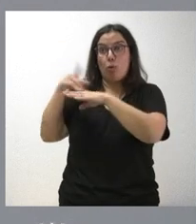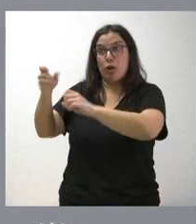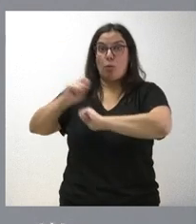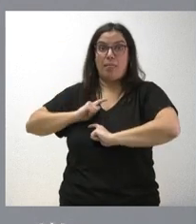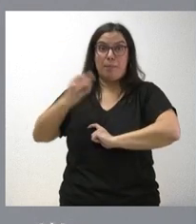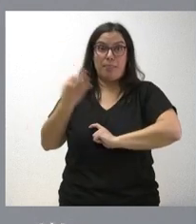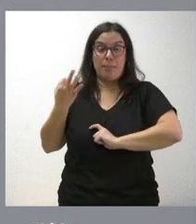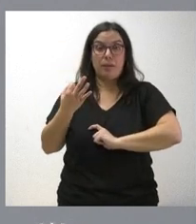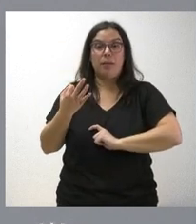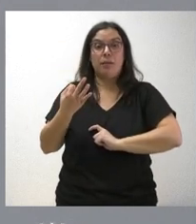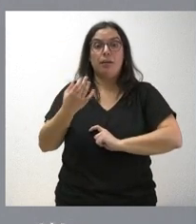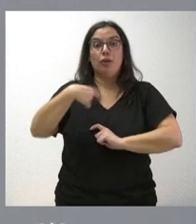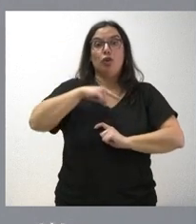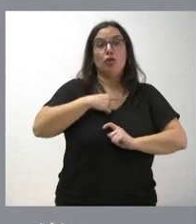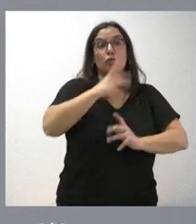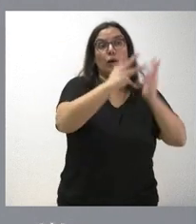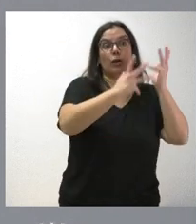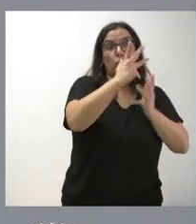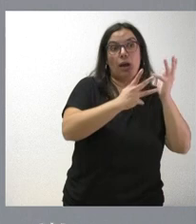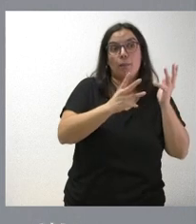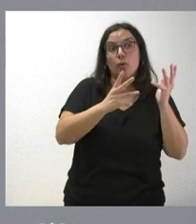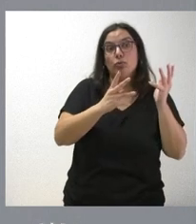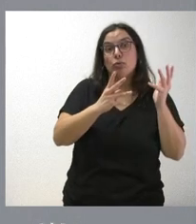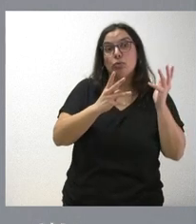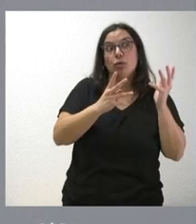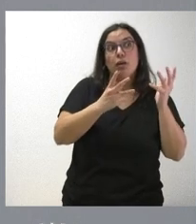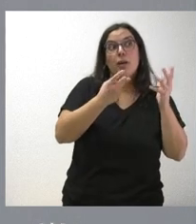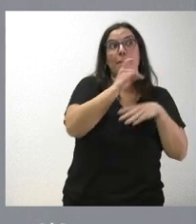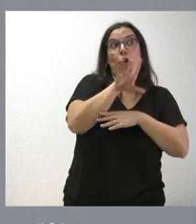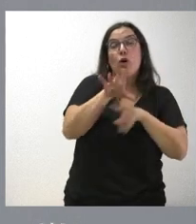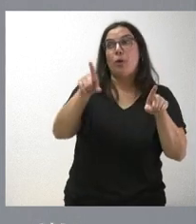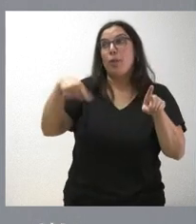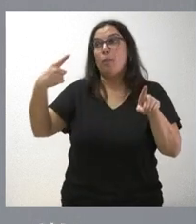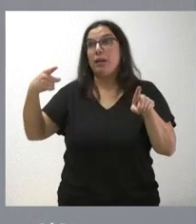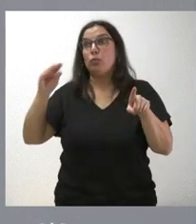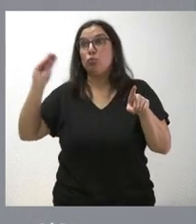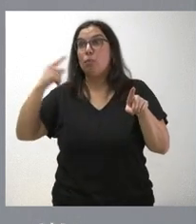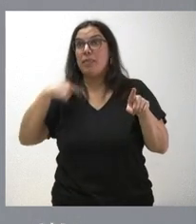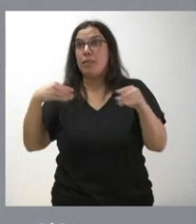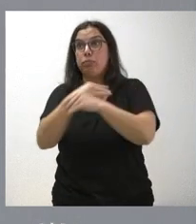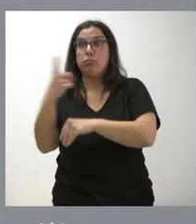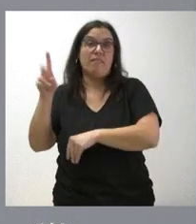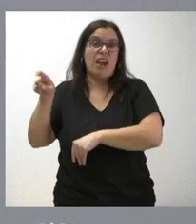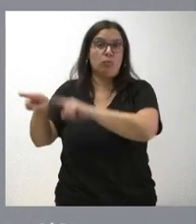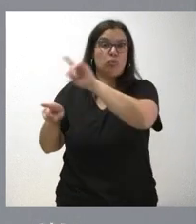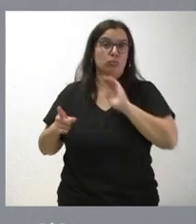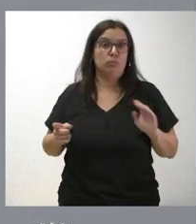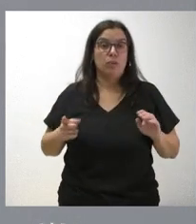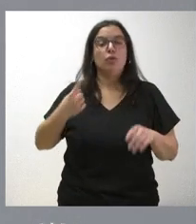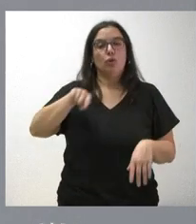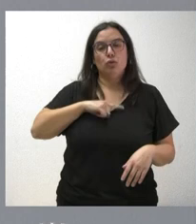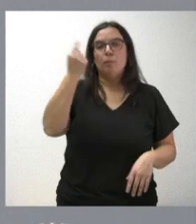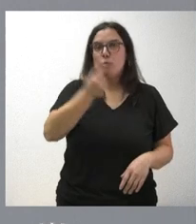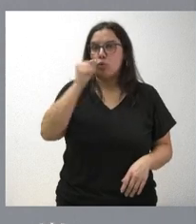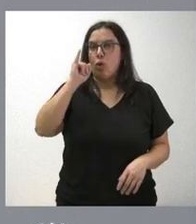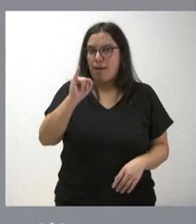estimaciones fueran mejor que las del gobierno valdrían las del gobierno Pues también por tanto yo creo que desde la prudencia y desde saber que tenemos un buen presupuesto y un presupuesto